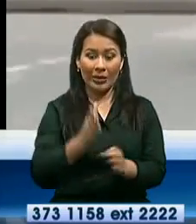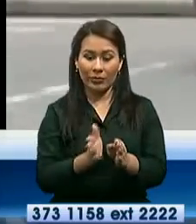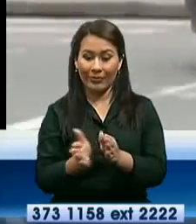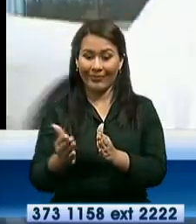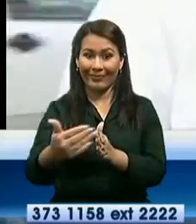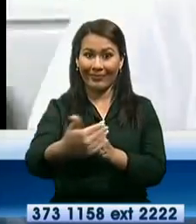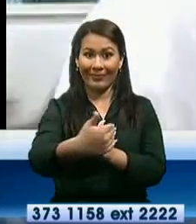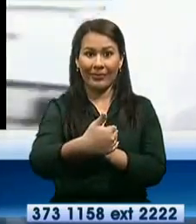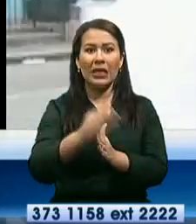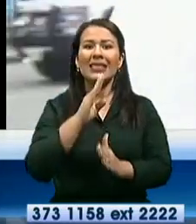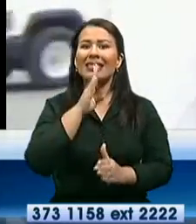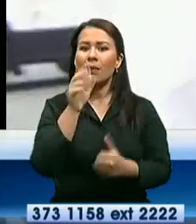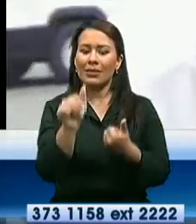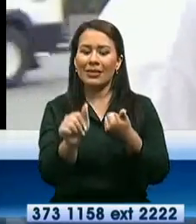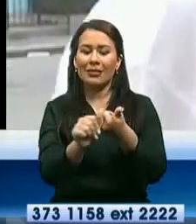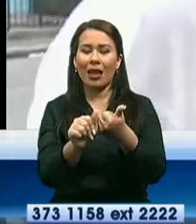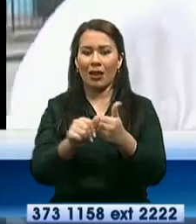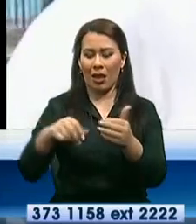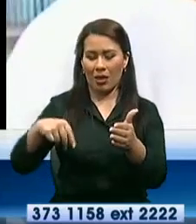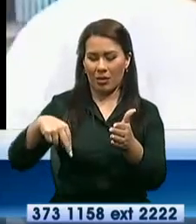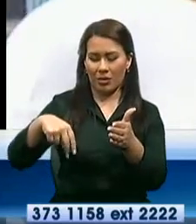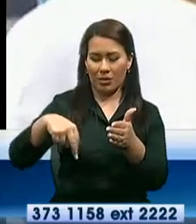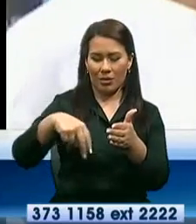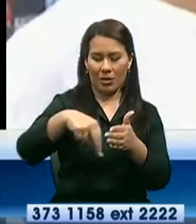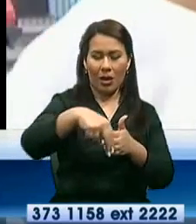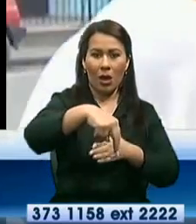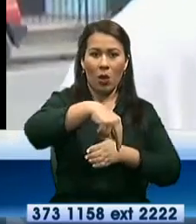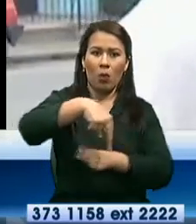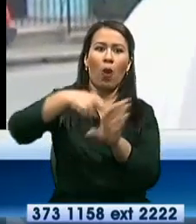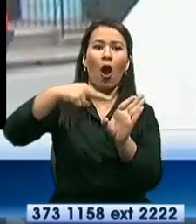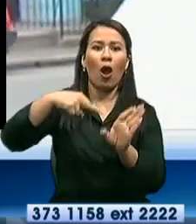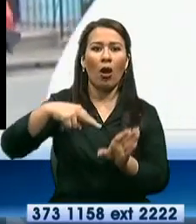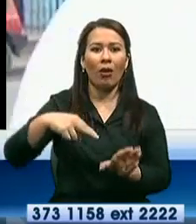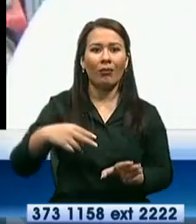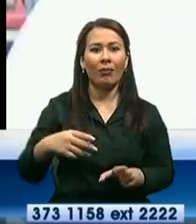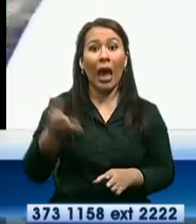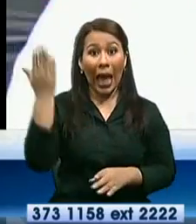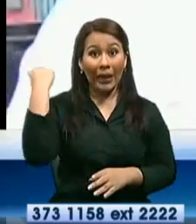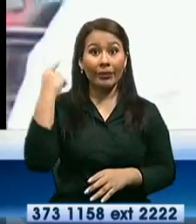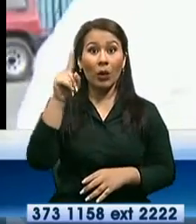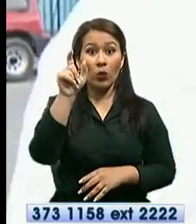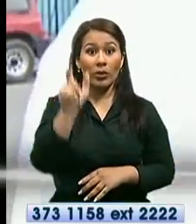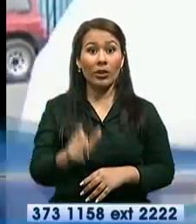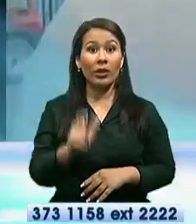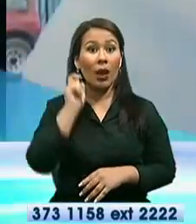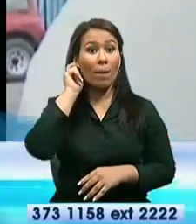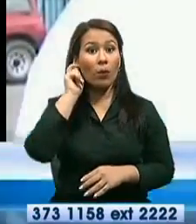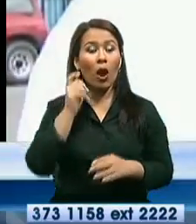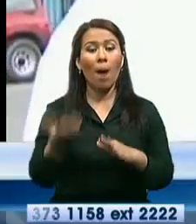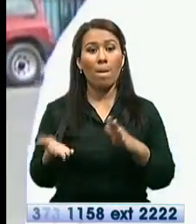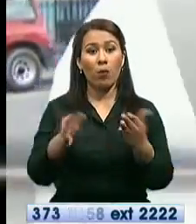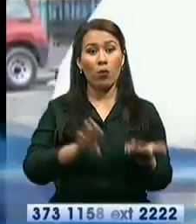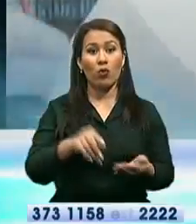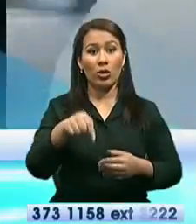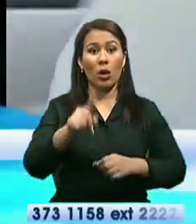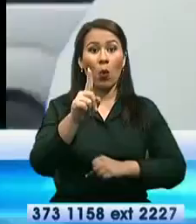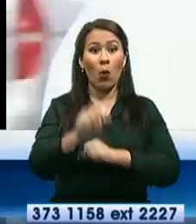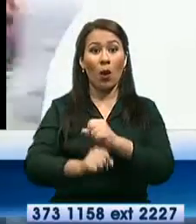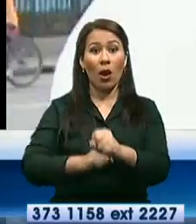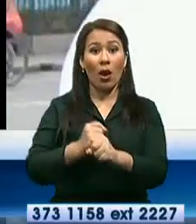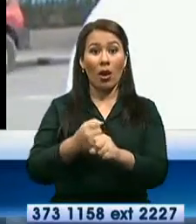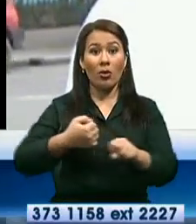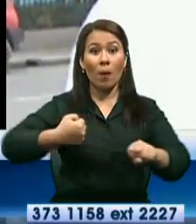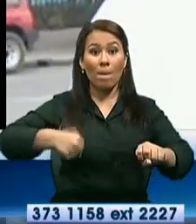y pasan casi cerca de esto. El otro día mataron una hace como un año, una moto que vino